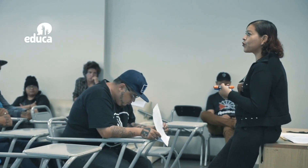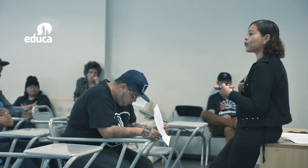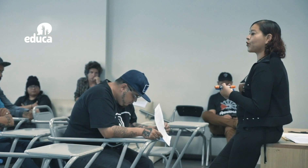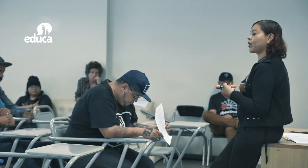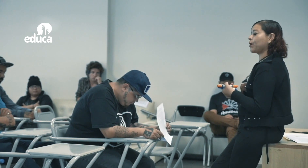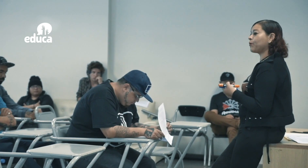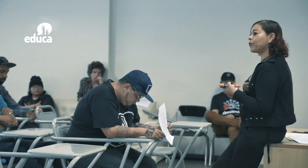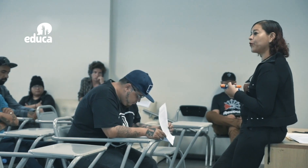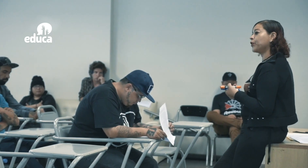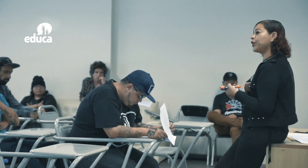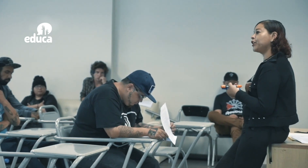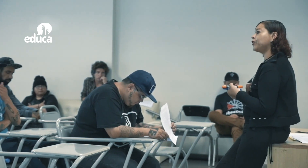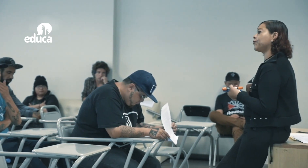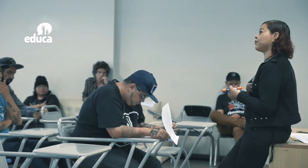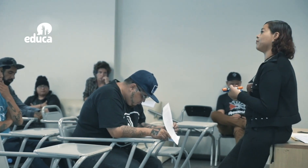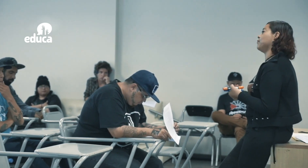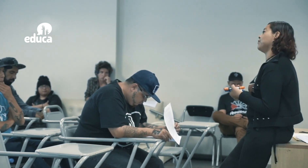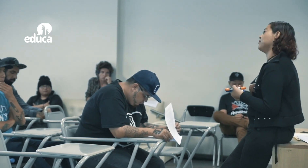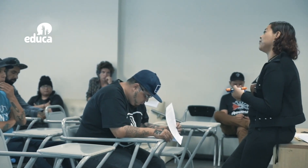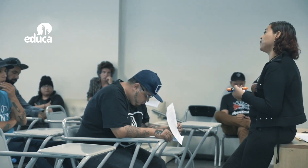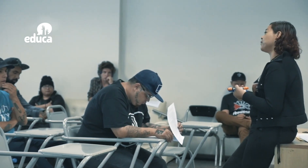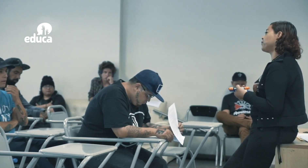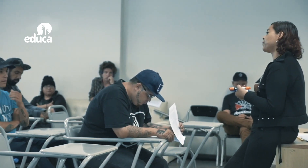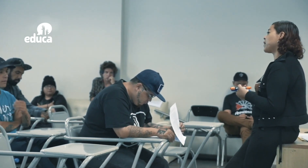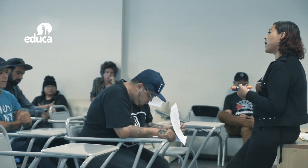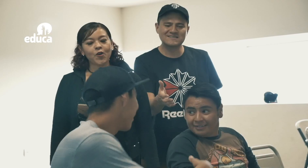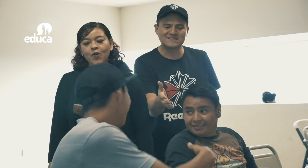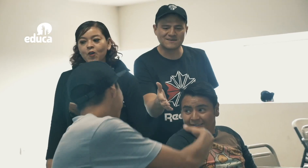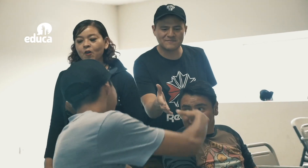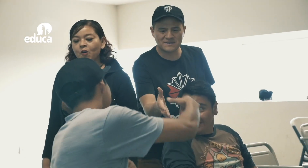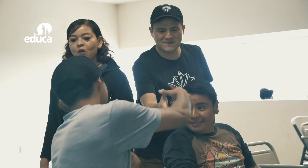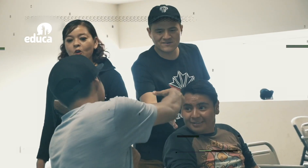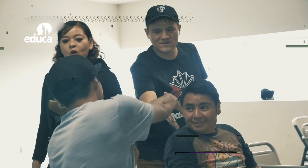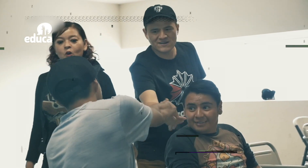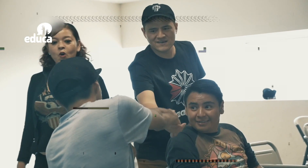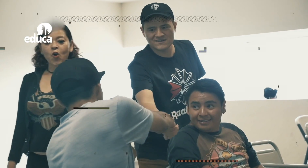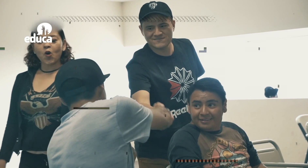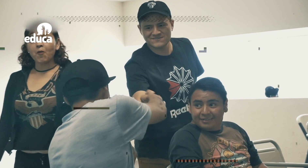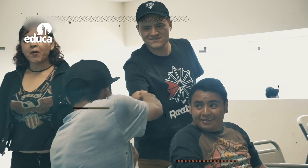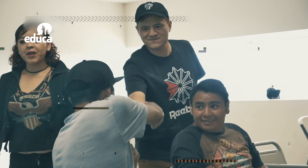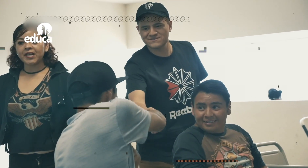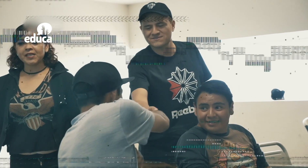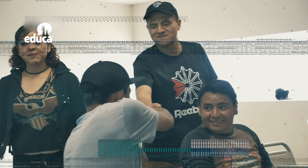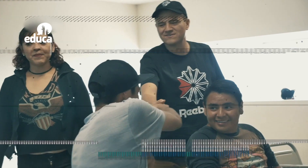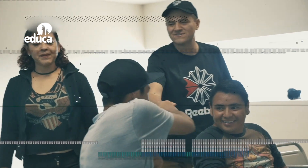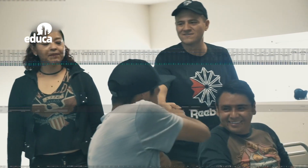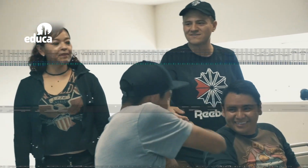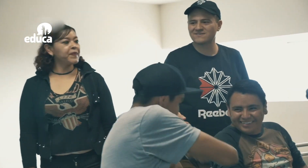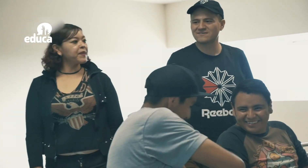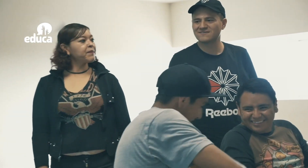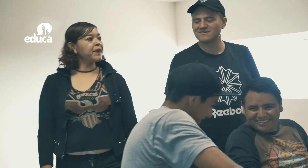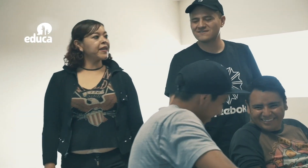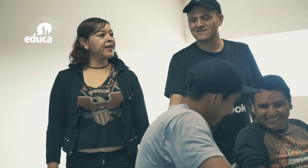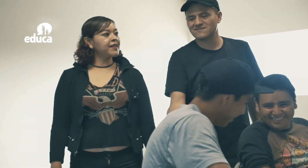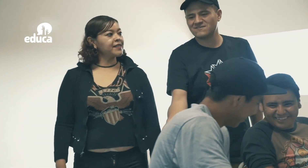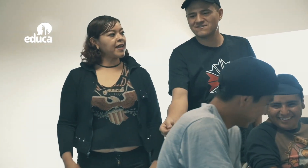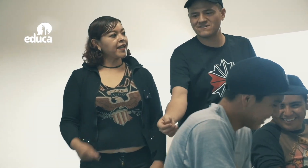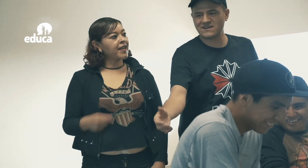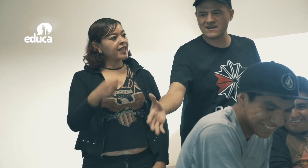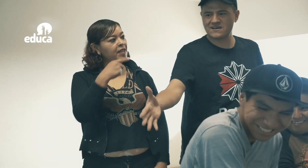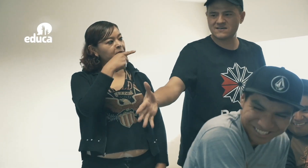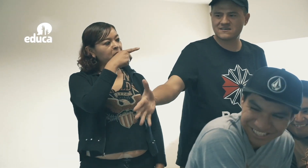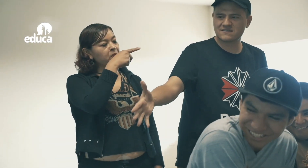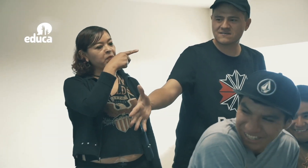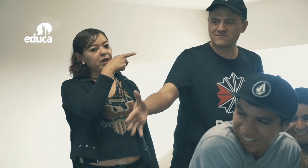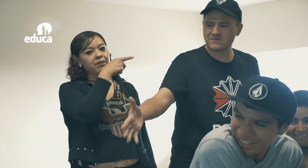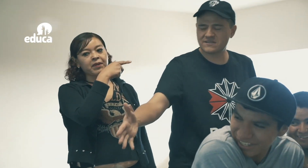cuenta de la parte humana, ¿no? Esta parte humana de lo que hablan, ¿no?, de cosas que pasan en su contexto, cosas que pasan